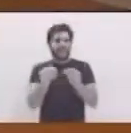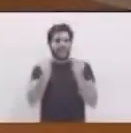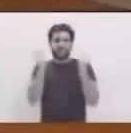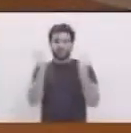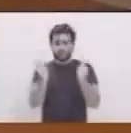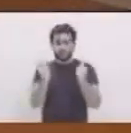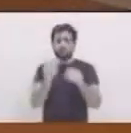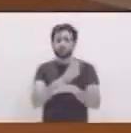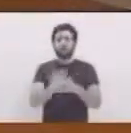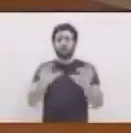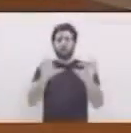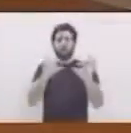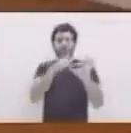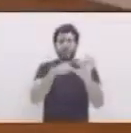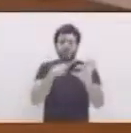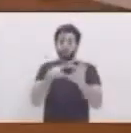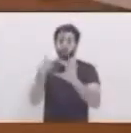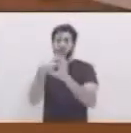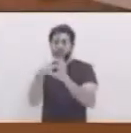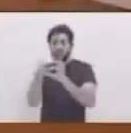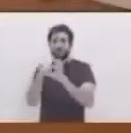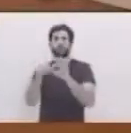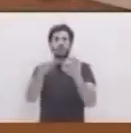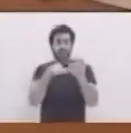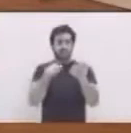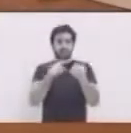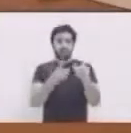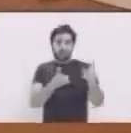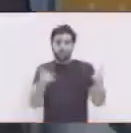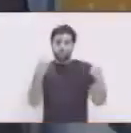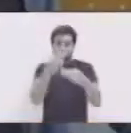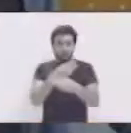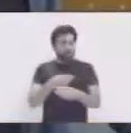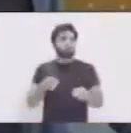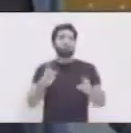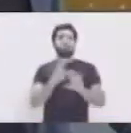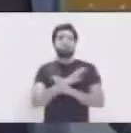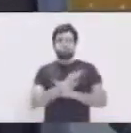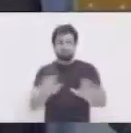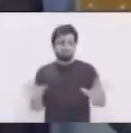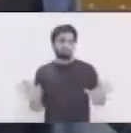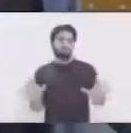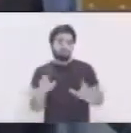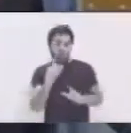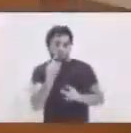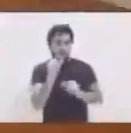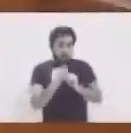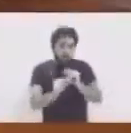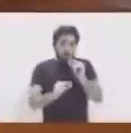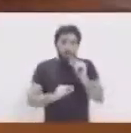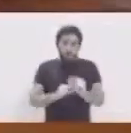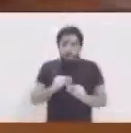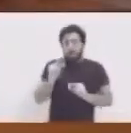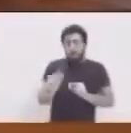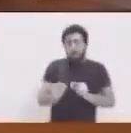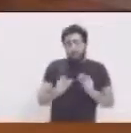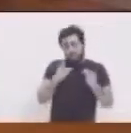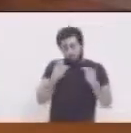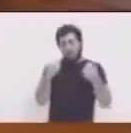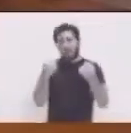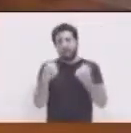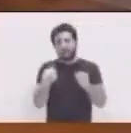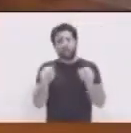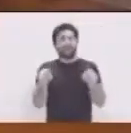son círculos y medio círculos, entonces... Claro. Solo es de ir uniendo todo.